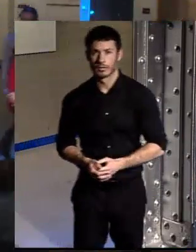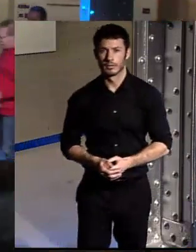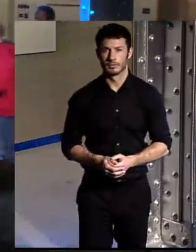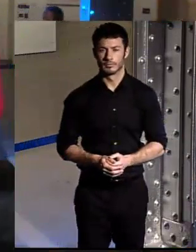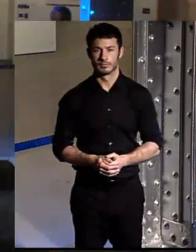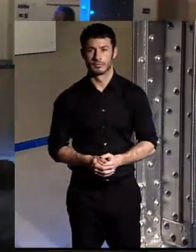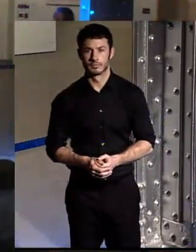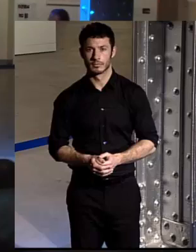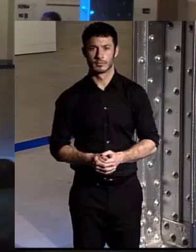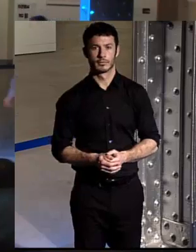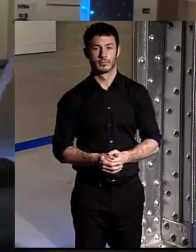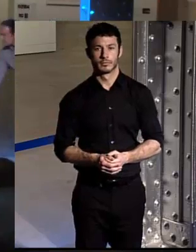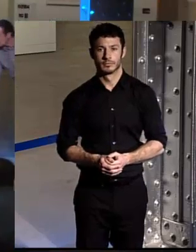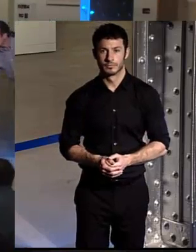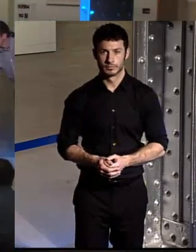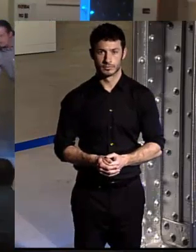Siéntate. Me siento.